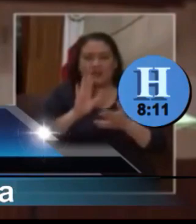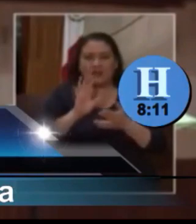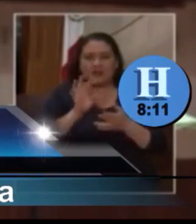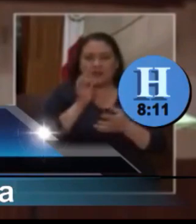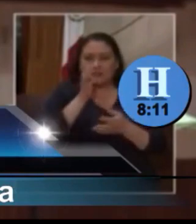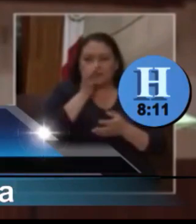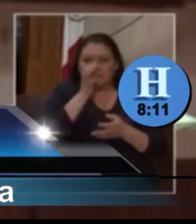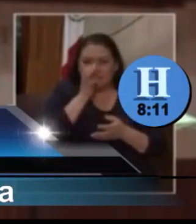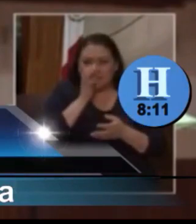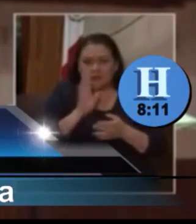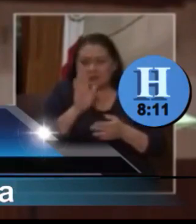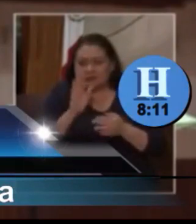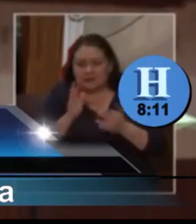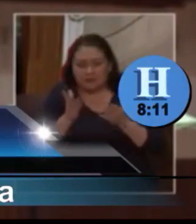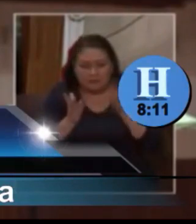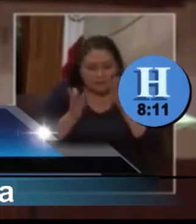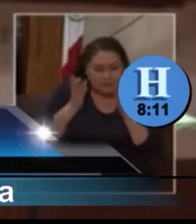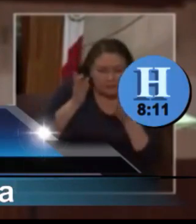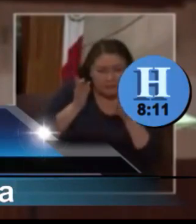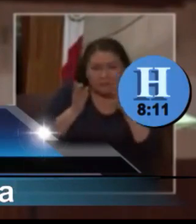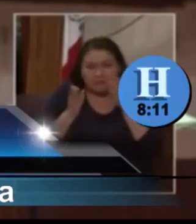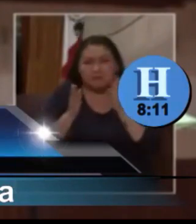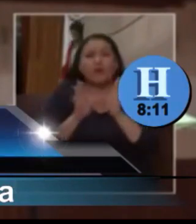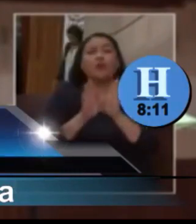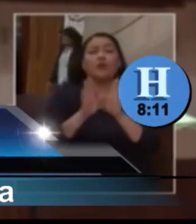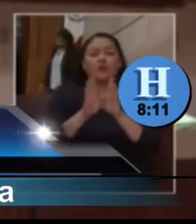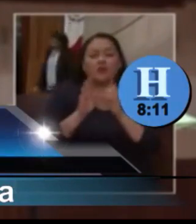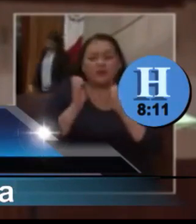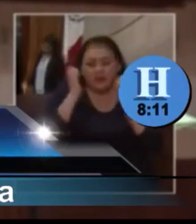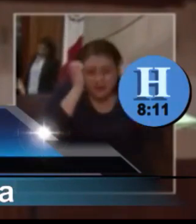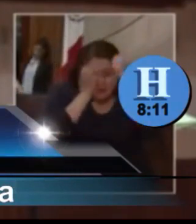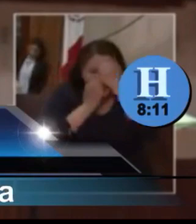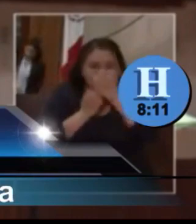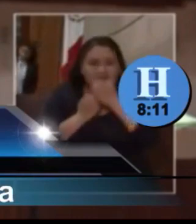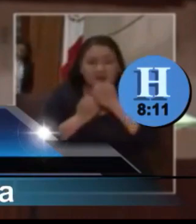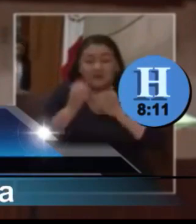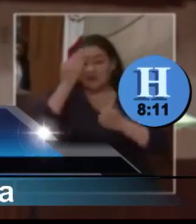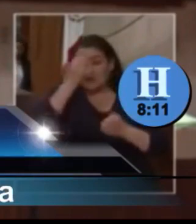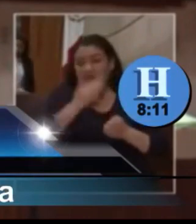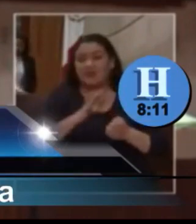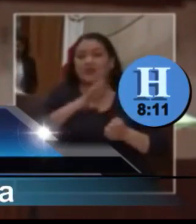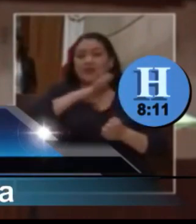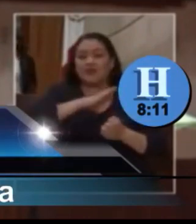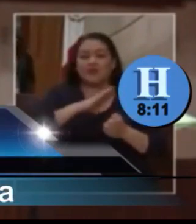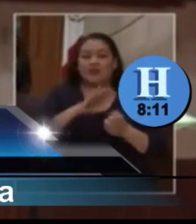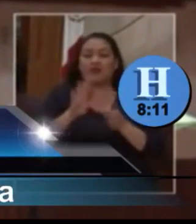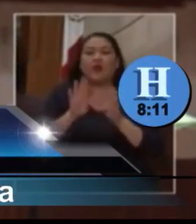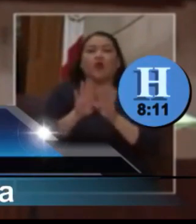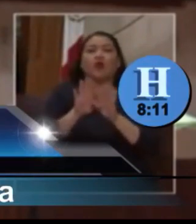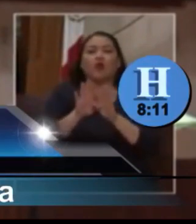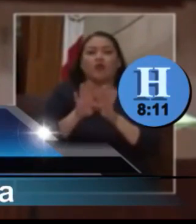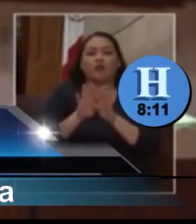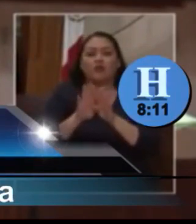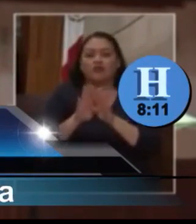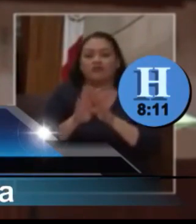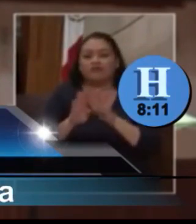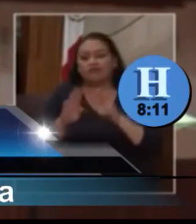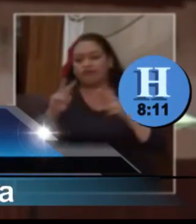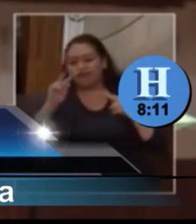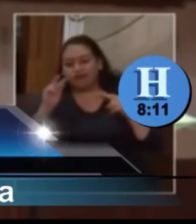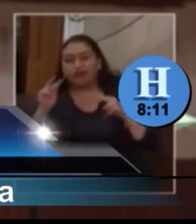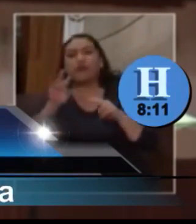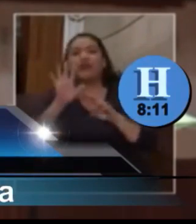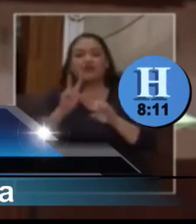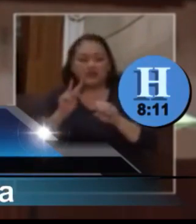la investigación o la consecución de las posibles sanciones a hechos como depositar más de